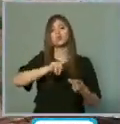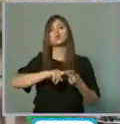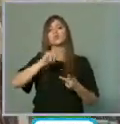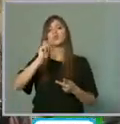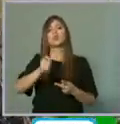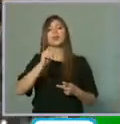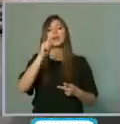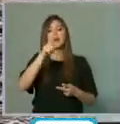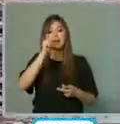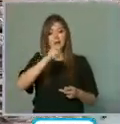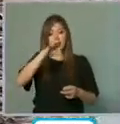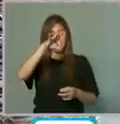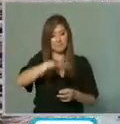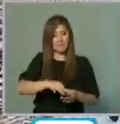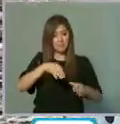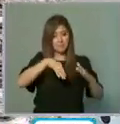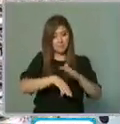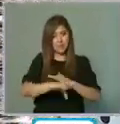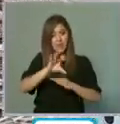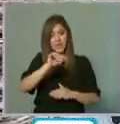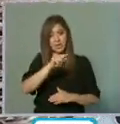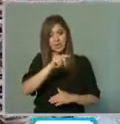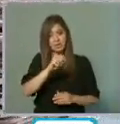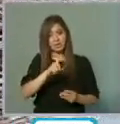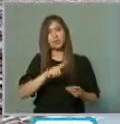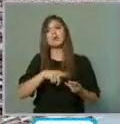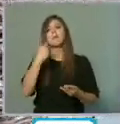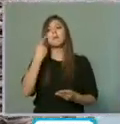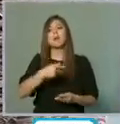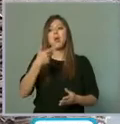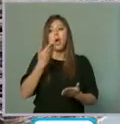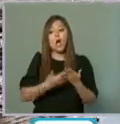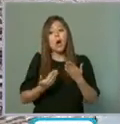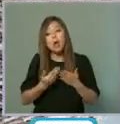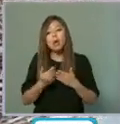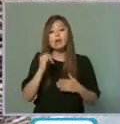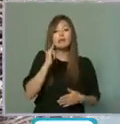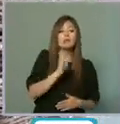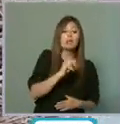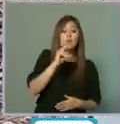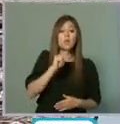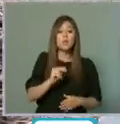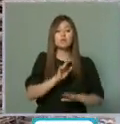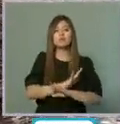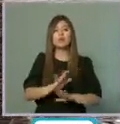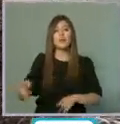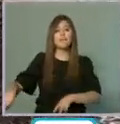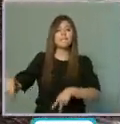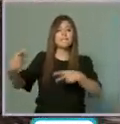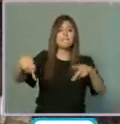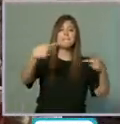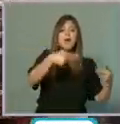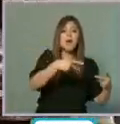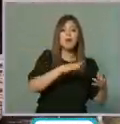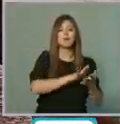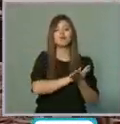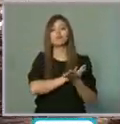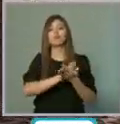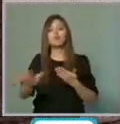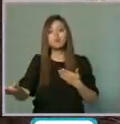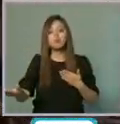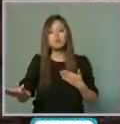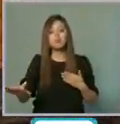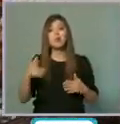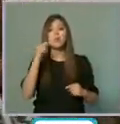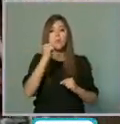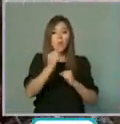entrepañeras para meter los mismos canastos. Ahorita desafortunadamente o afortunadamente ya se me vendieron y no los tengo, pero ya son piezas que